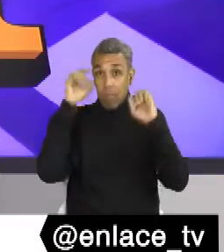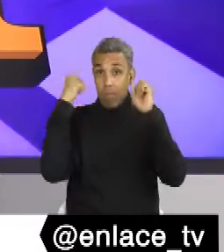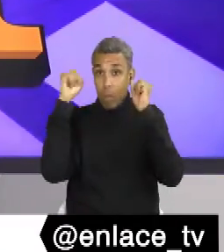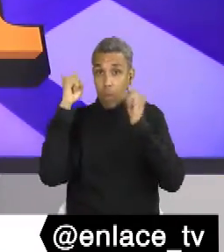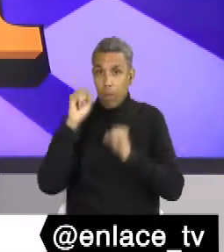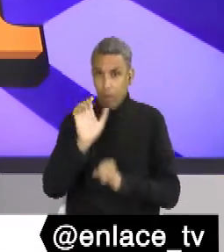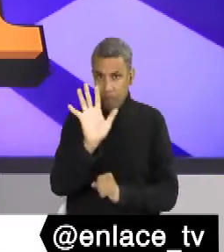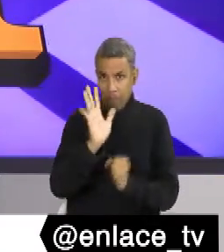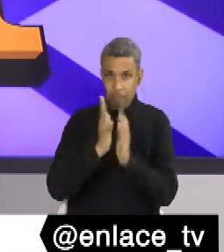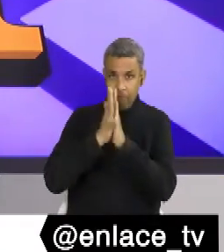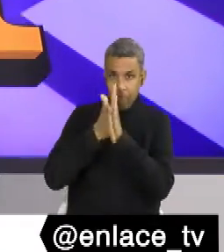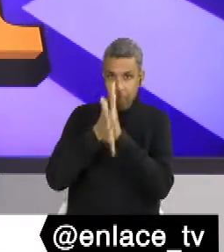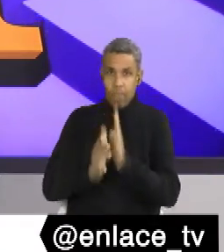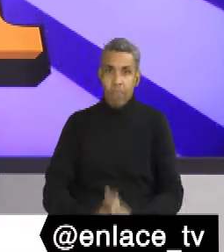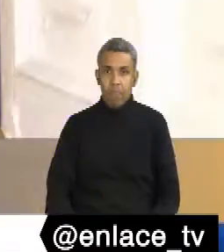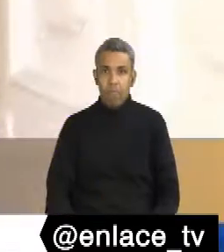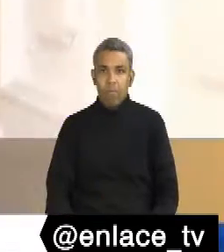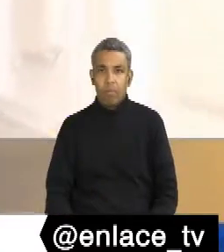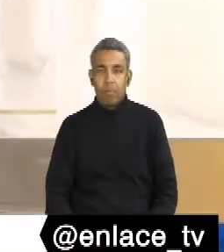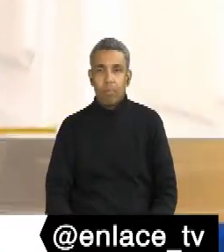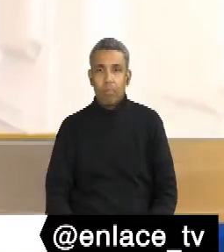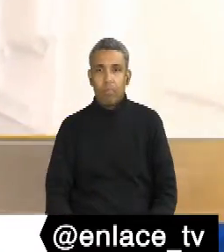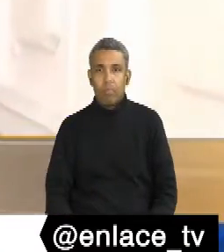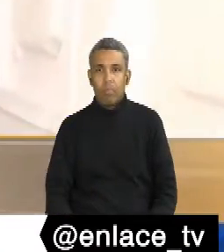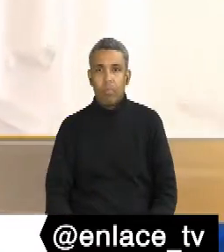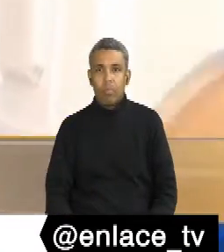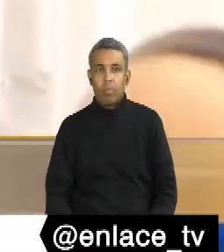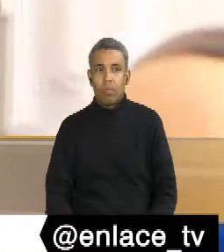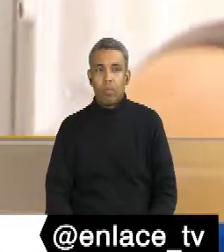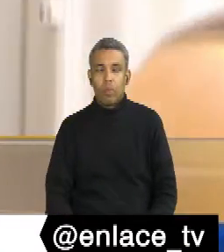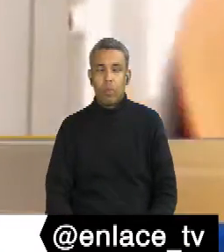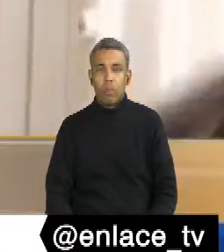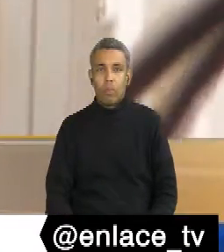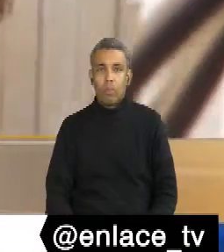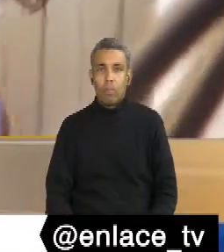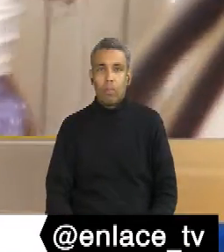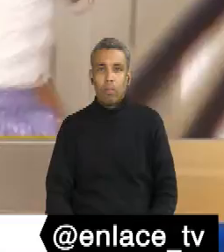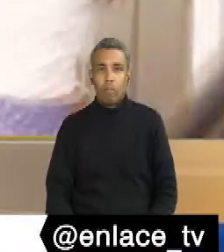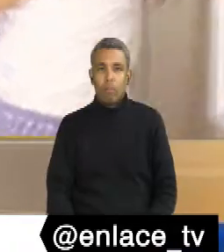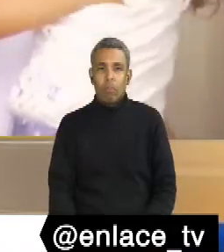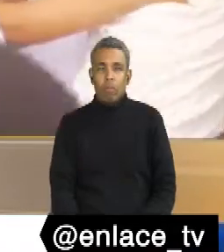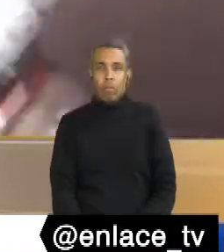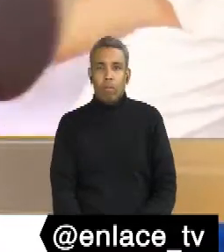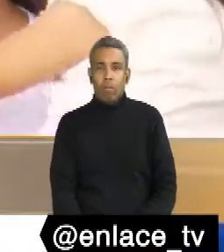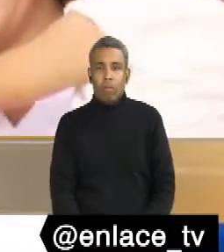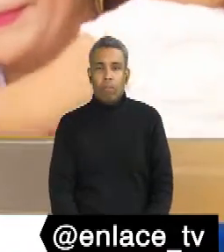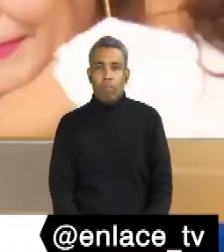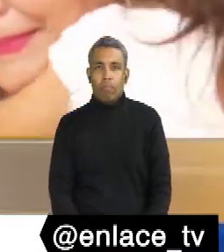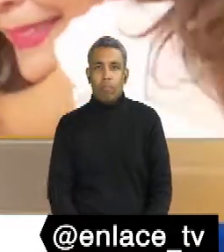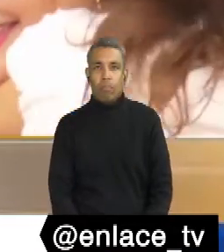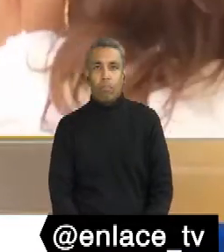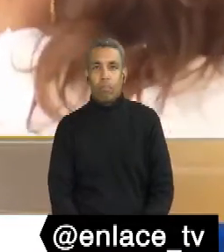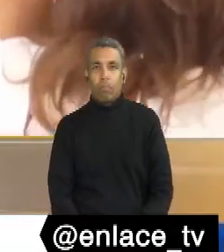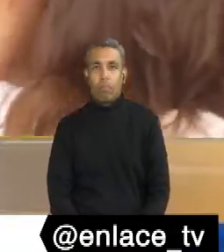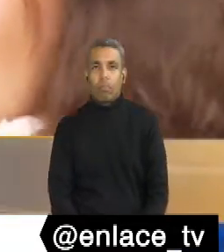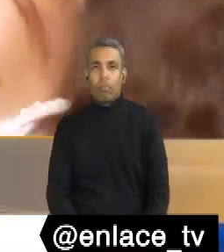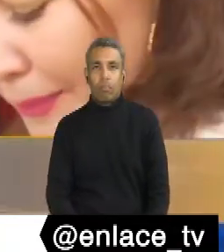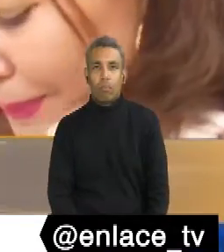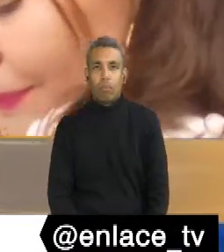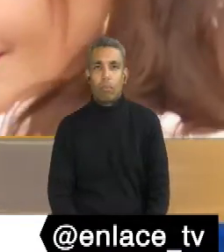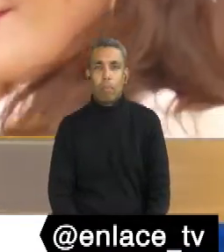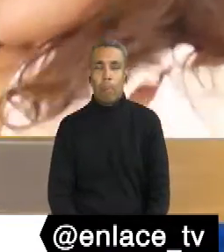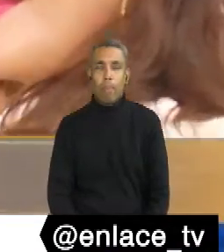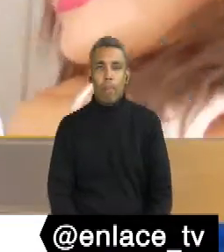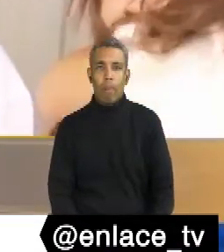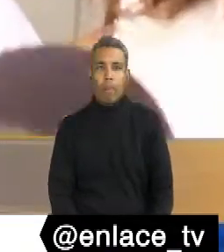que usted quiere ver. Bienvenidos. Quedó en libertad David Ravelo, el defensor de derechos humanos, pasó 7 años en prisión